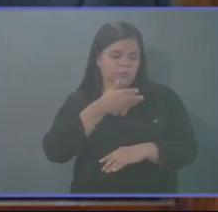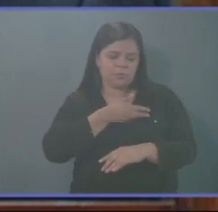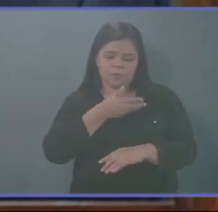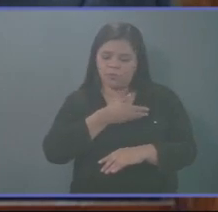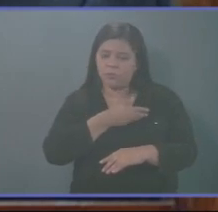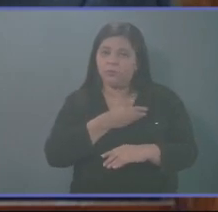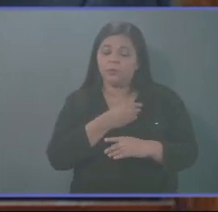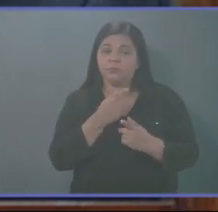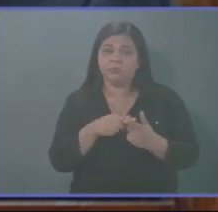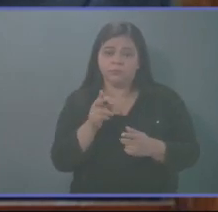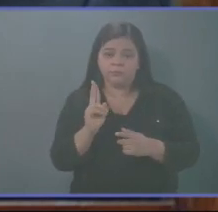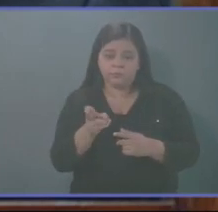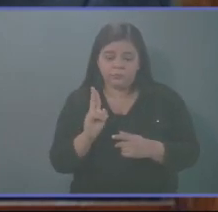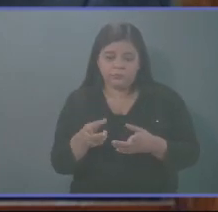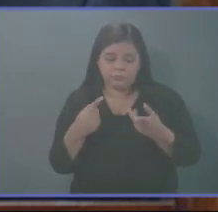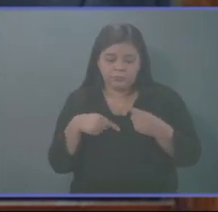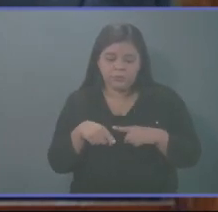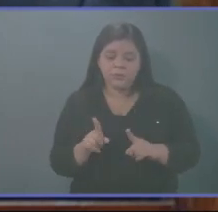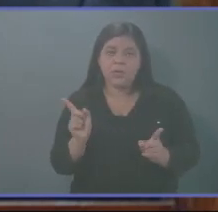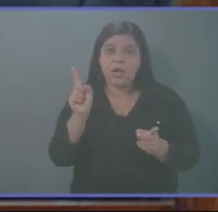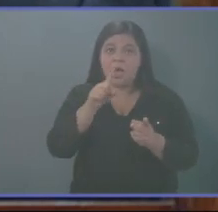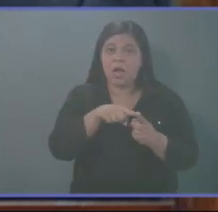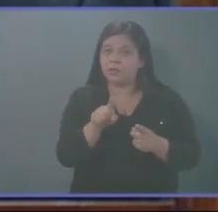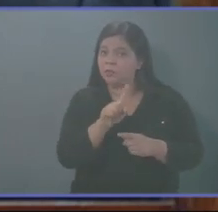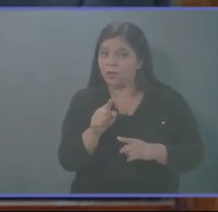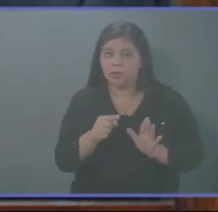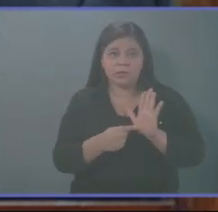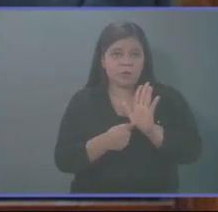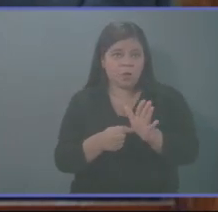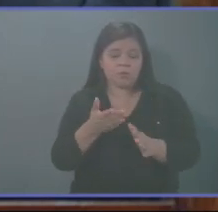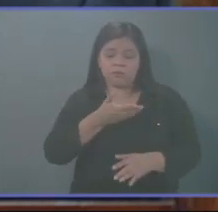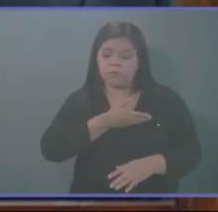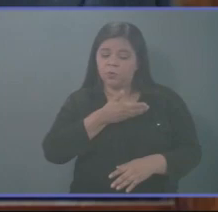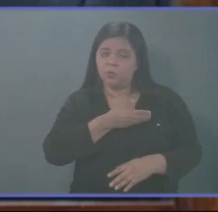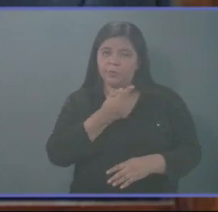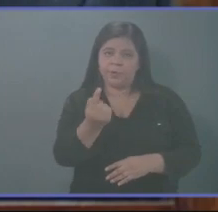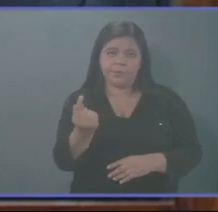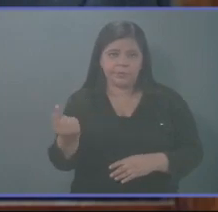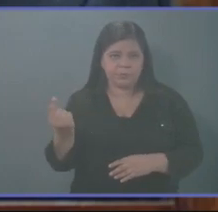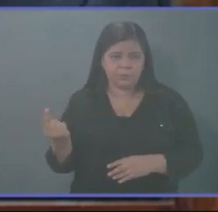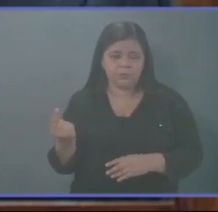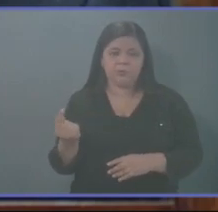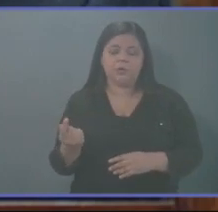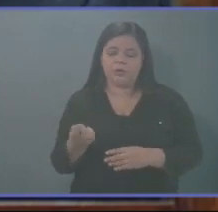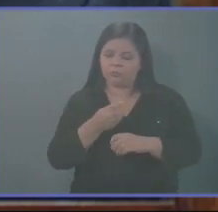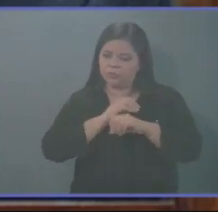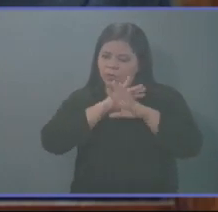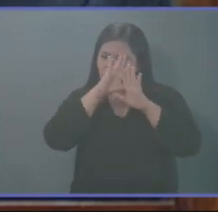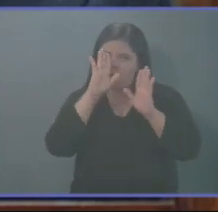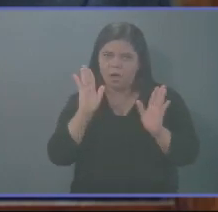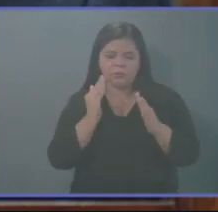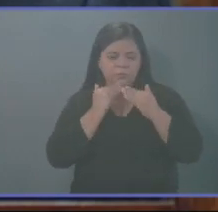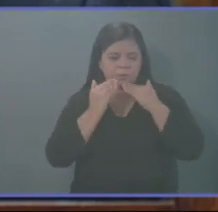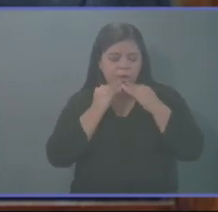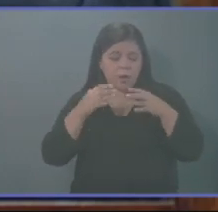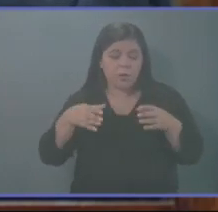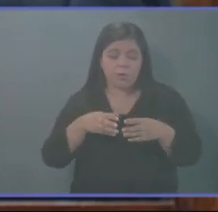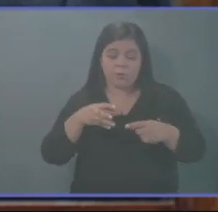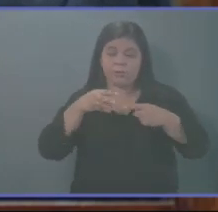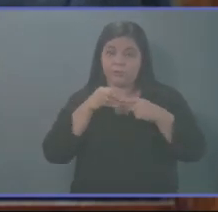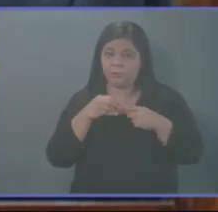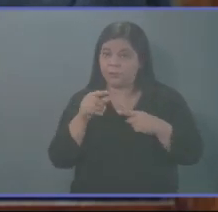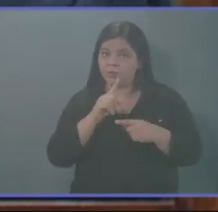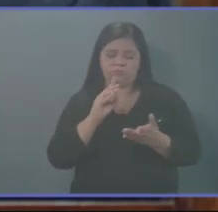misma que se mantendrá hasta que no sea demostrada la culpabilidad de esa persona, dejando bien en claro que esta comisión especial